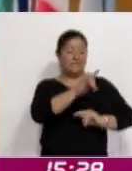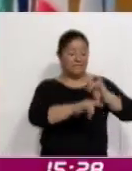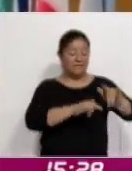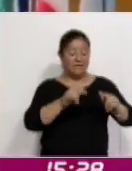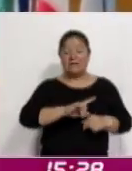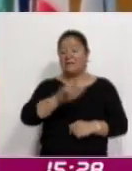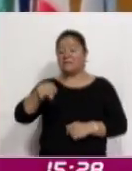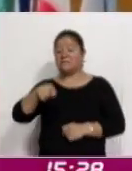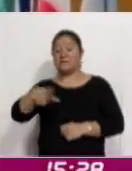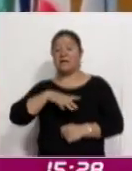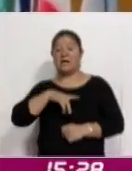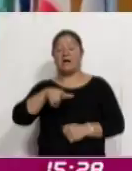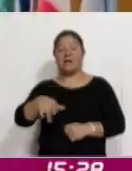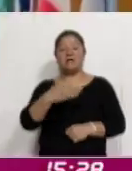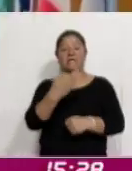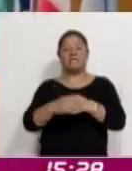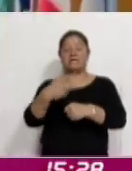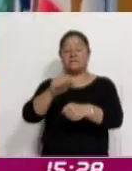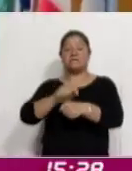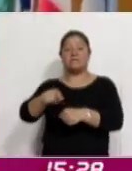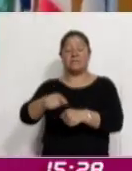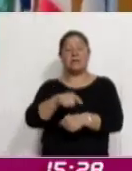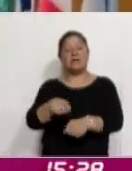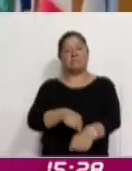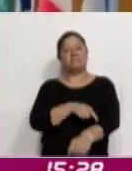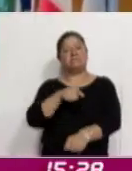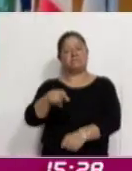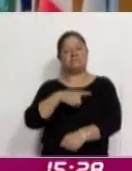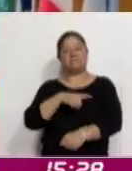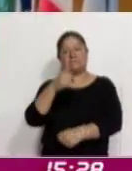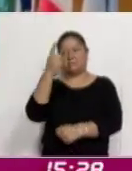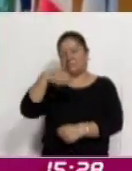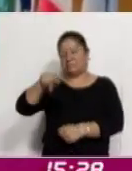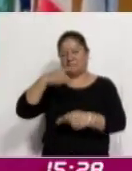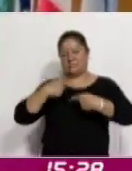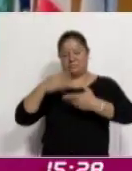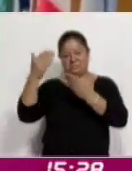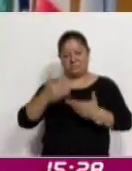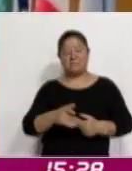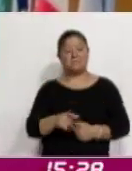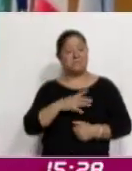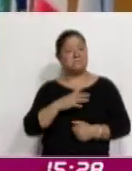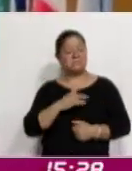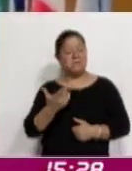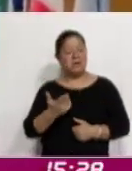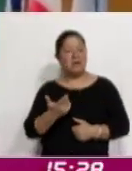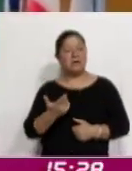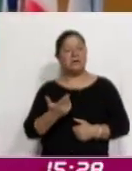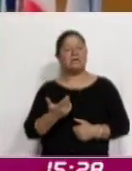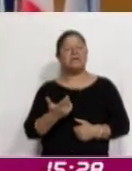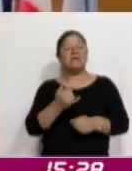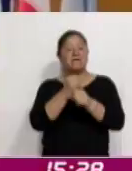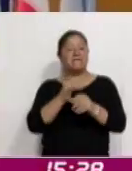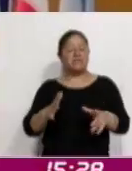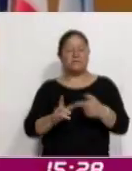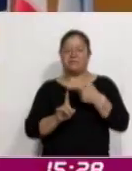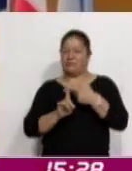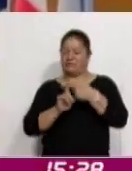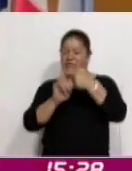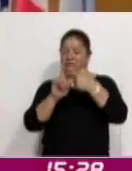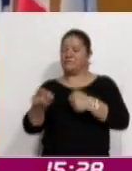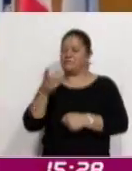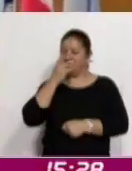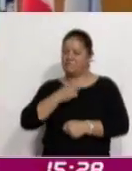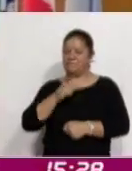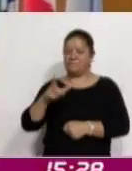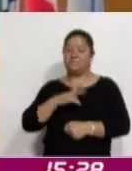nuestros visitantes lleguen, pero ya tenemos números y afortunadamente son positivos. Para darnos los datos, pues vamos a platicar con